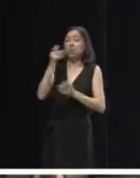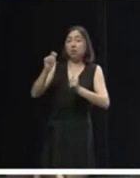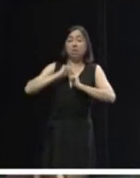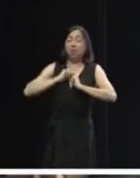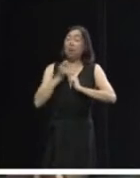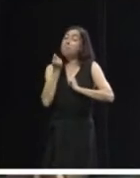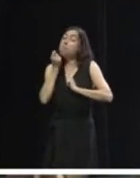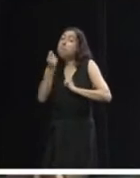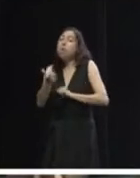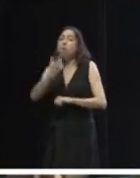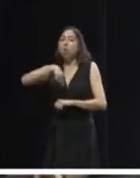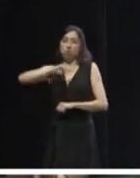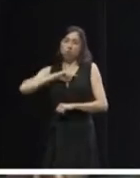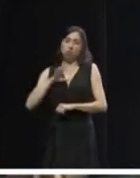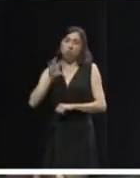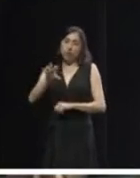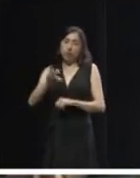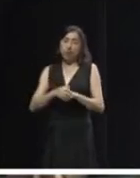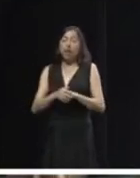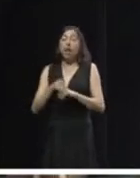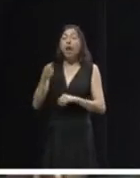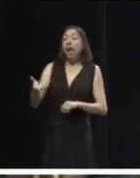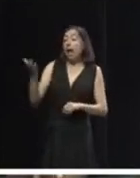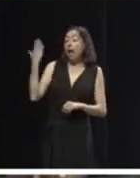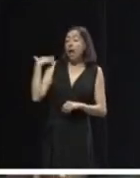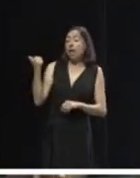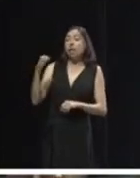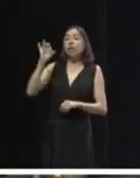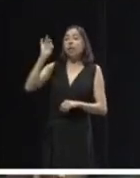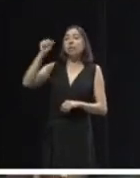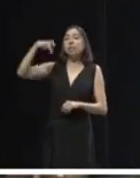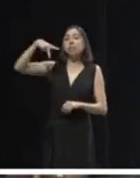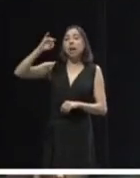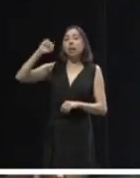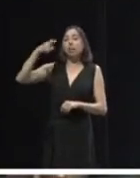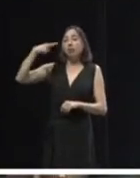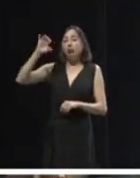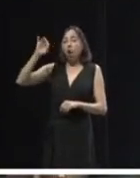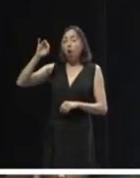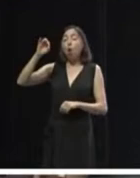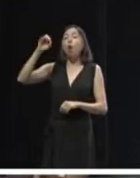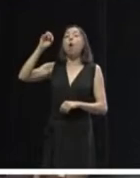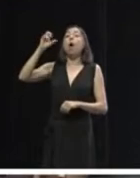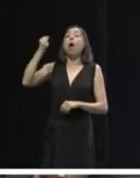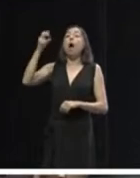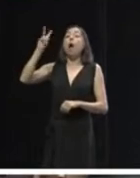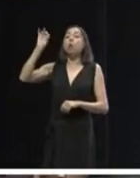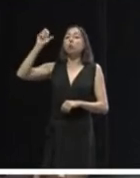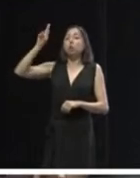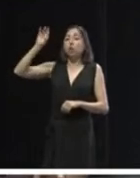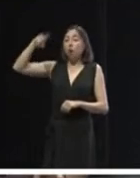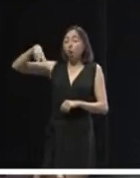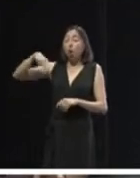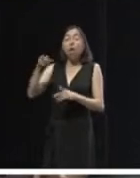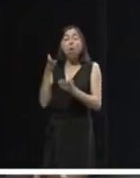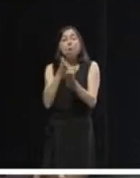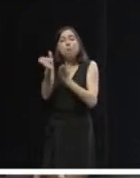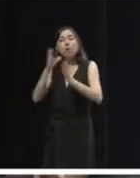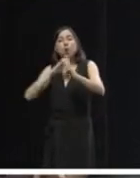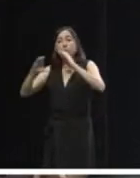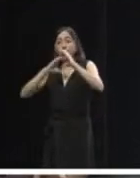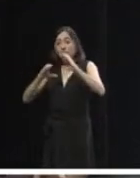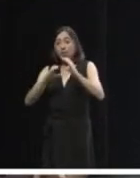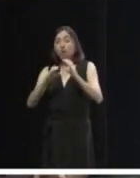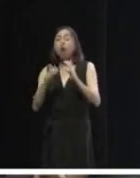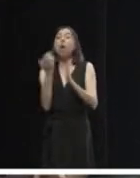país. Ayer, Santiago Auserón, en un medio de comunicación, escribía un